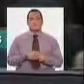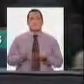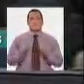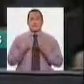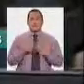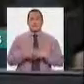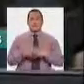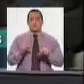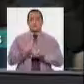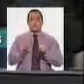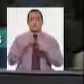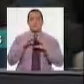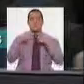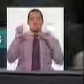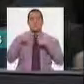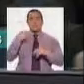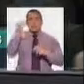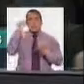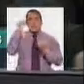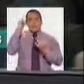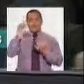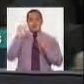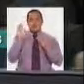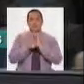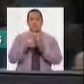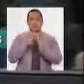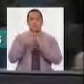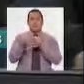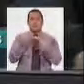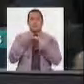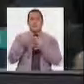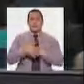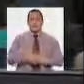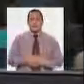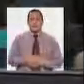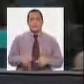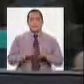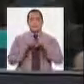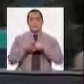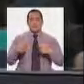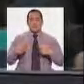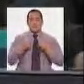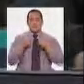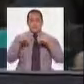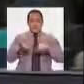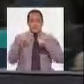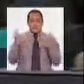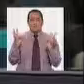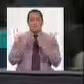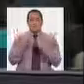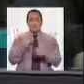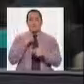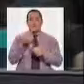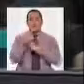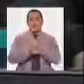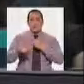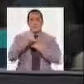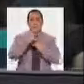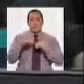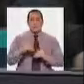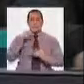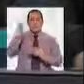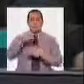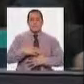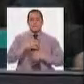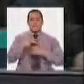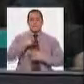Bueno, no vamos a entrar en hipótesis. Lo que sí le puedo decir que la intención de esa reunión fue defender el supremo